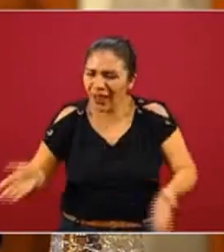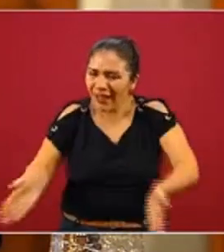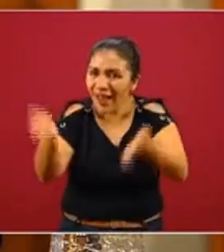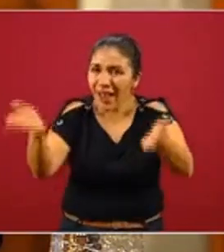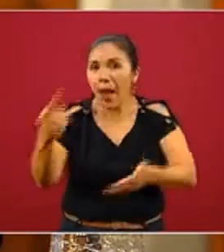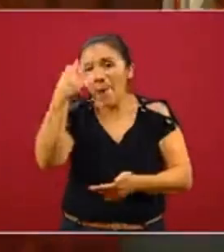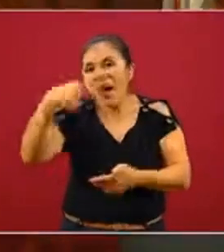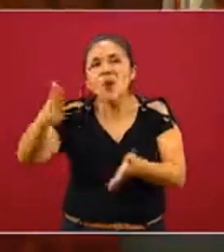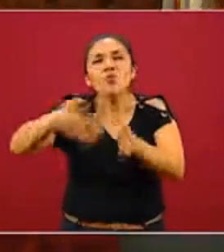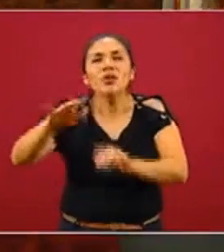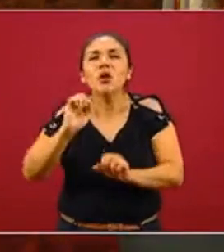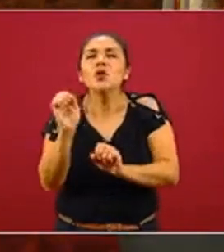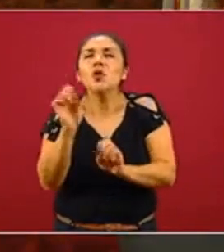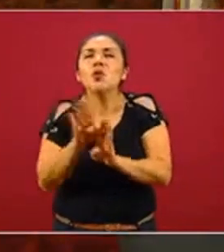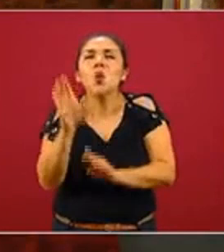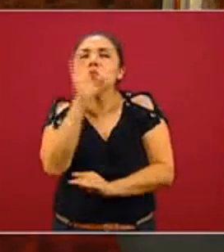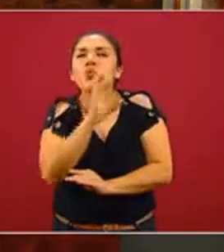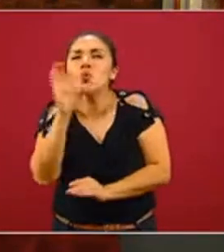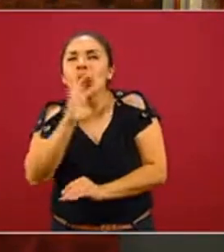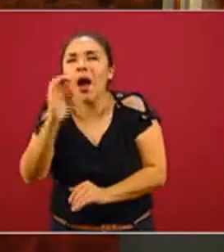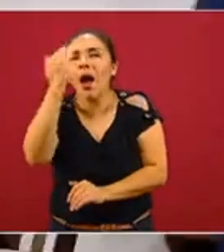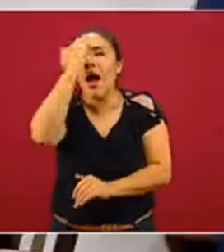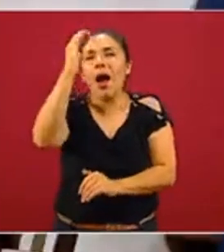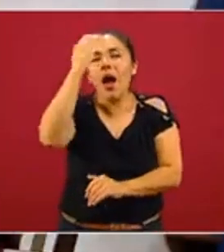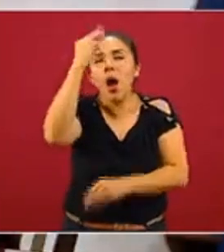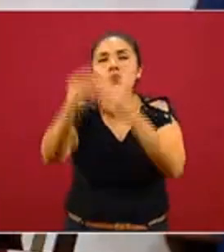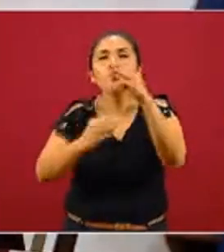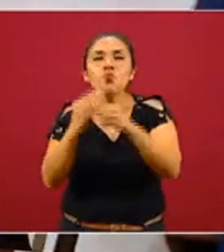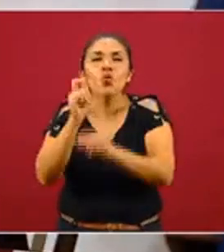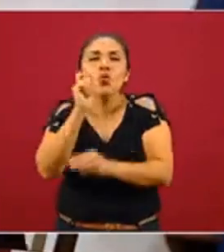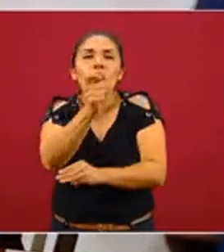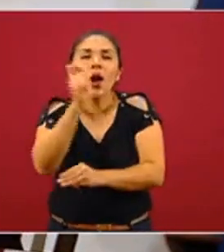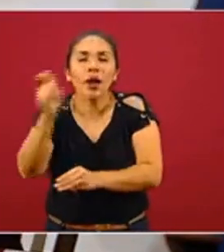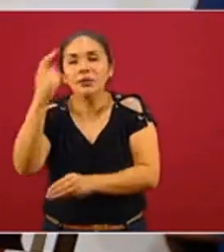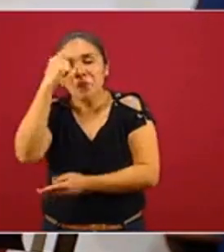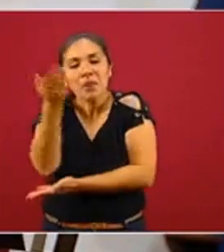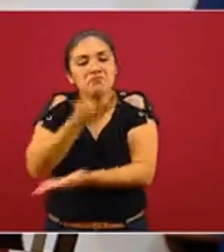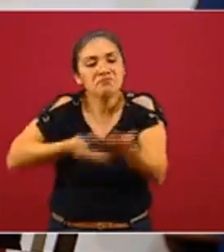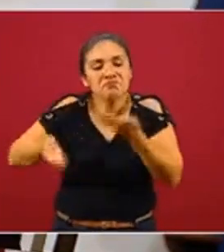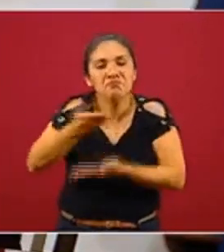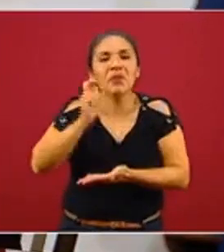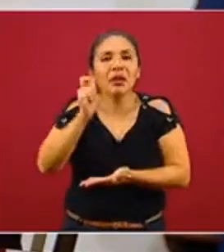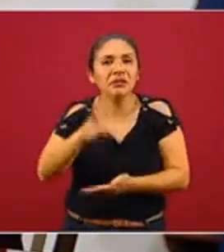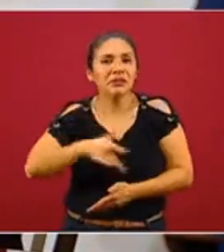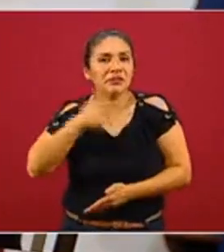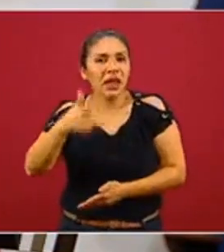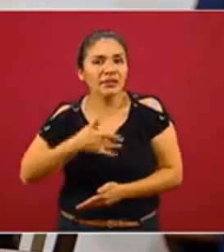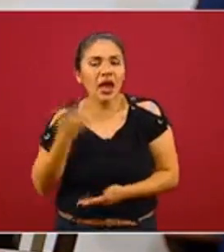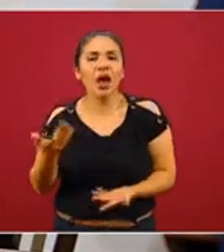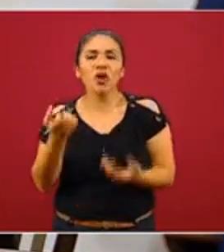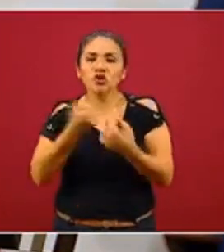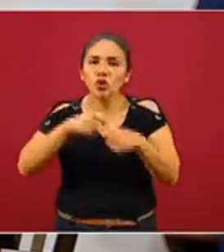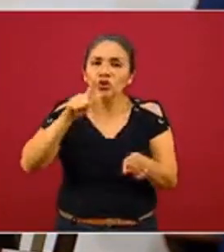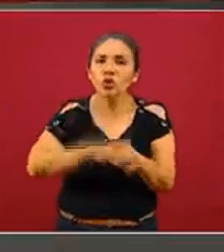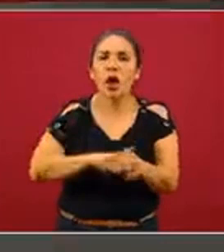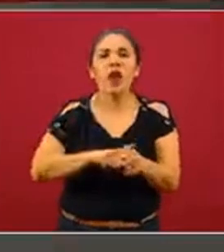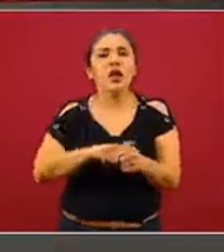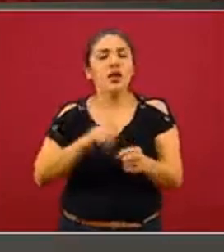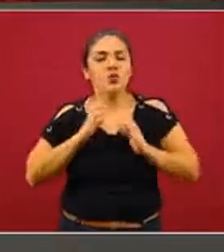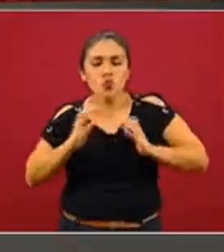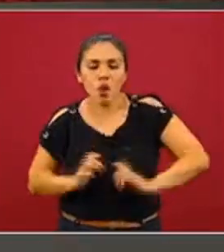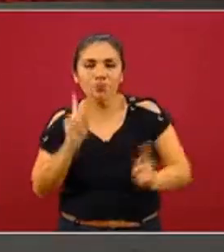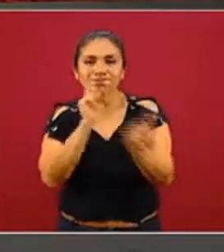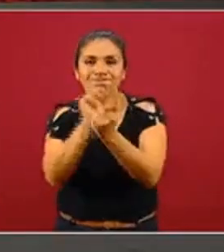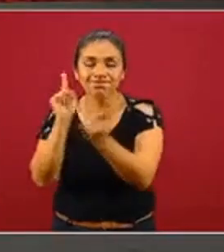les ayuda también a aprender y desarrollarse social, emocional, física e intelectualmente. Los